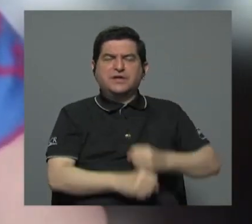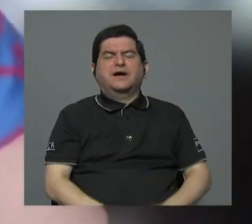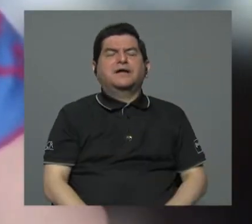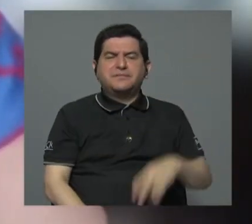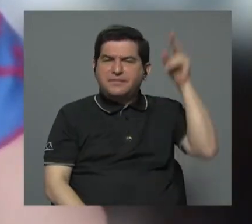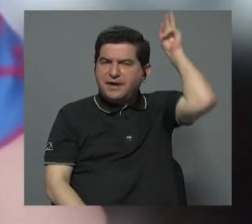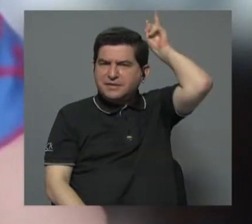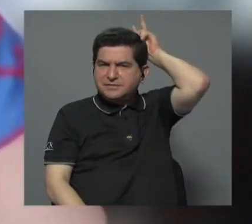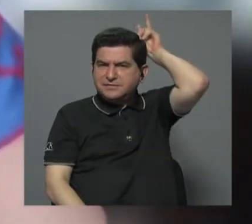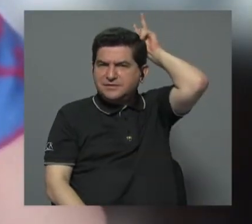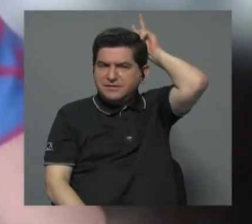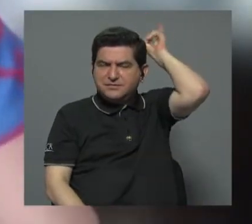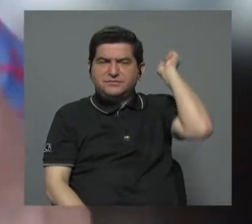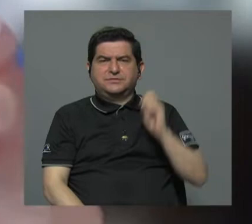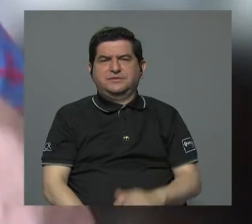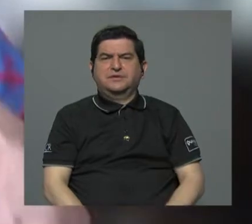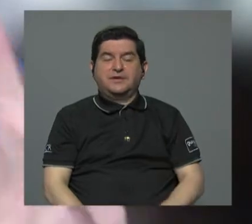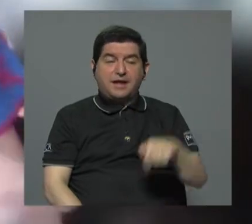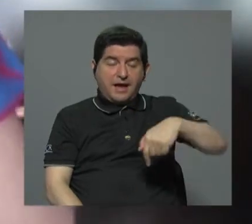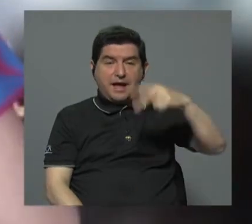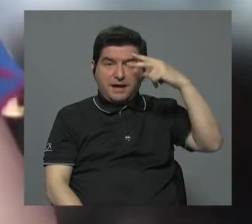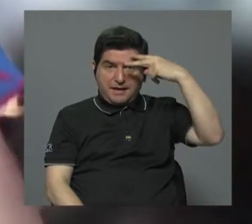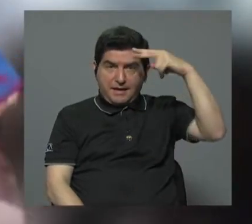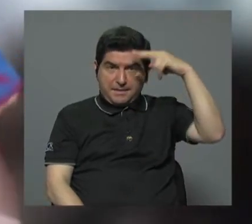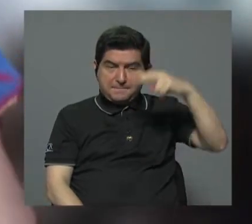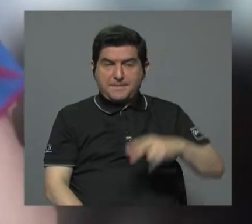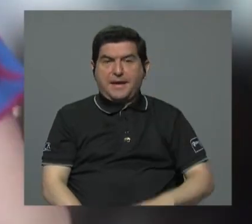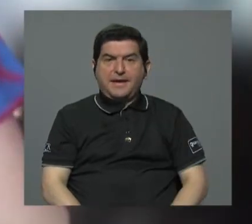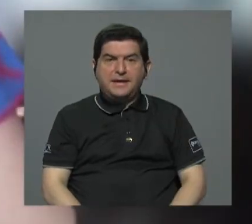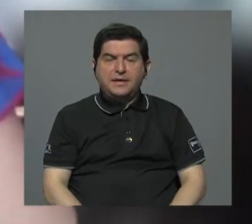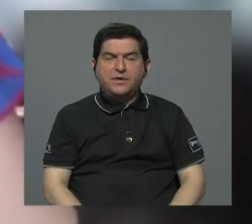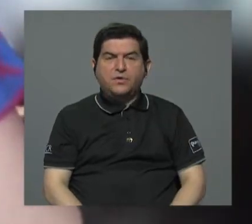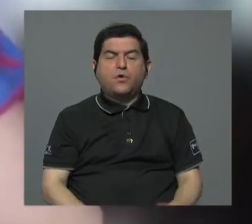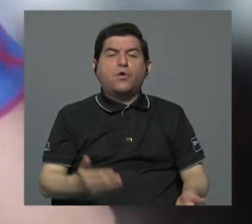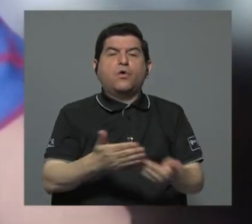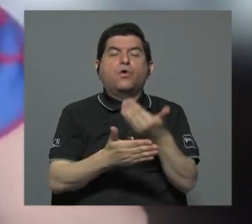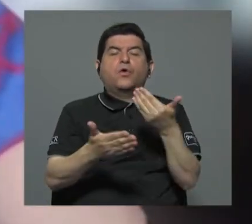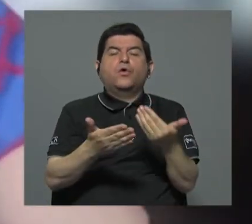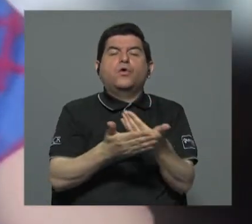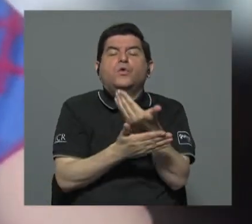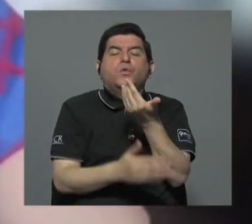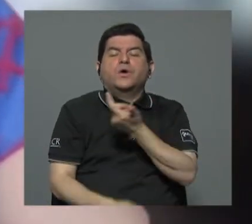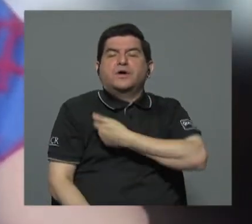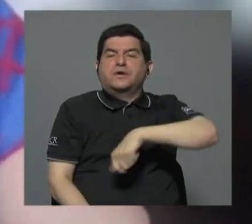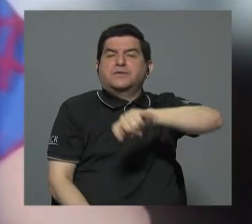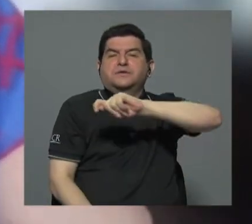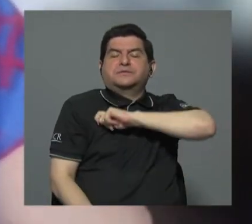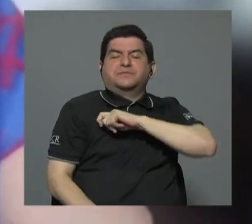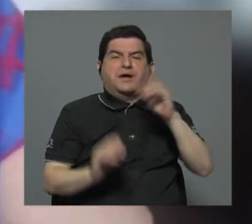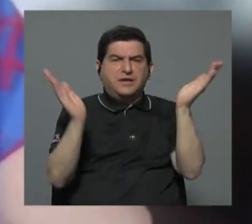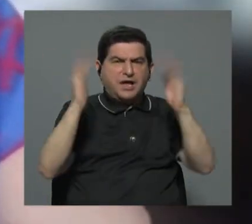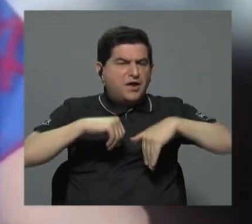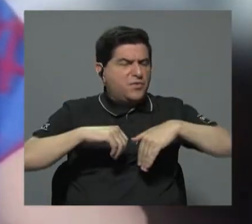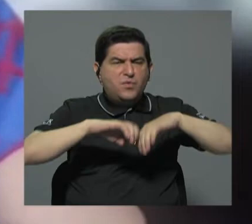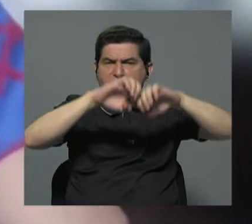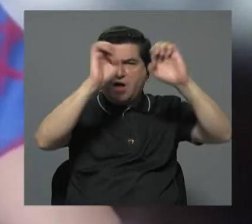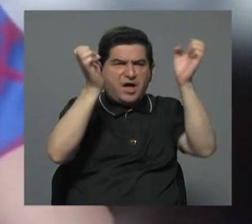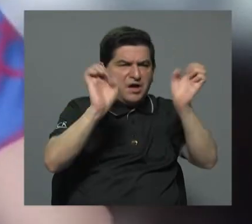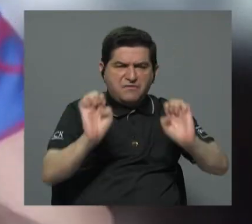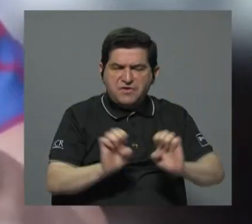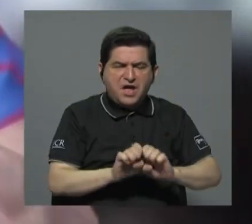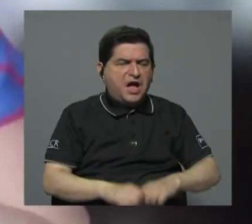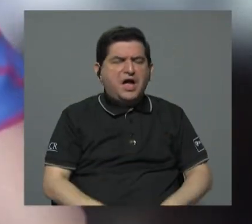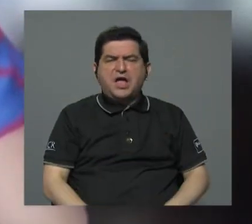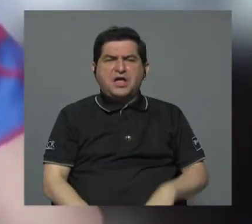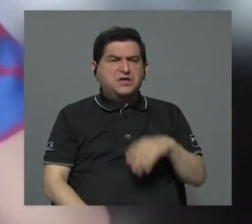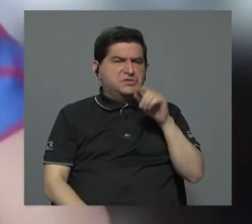obviamente aquí, en México, o lo que era la Nueva España, no existían escudos de armas, eso es traído